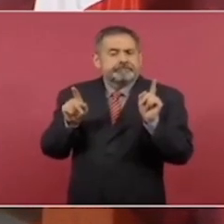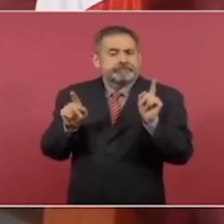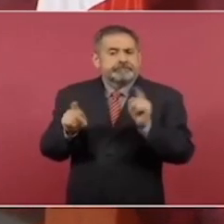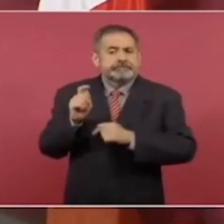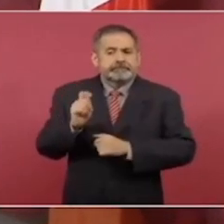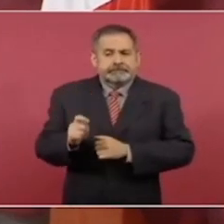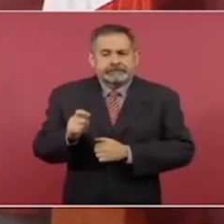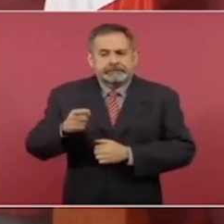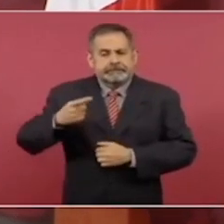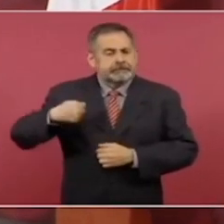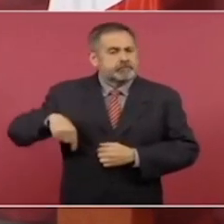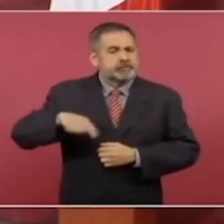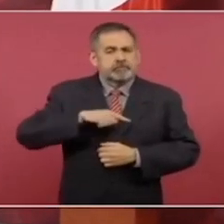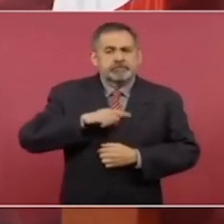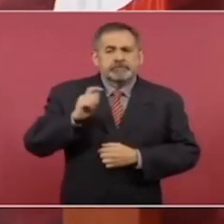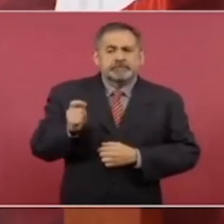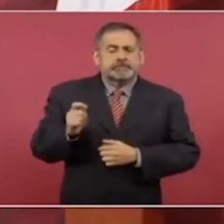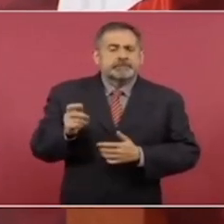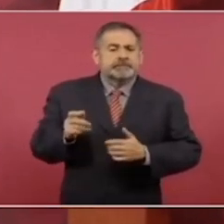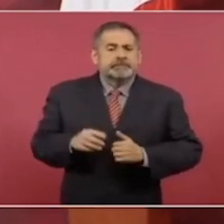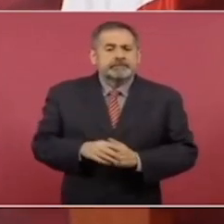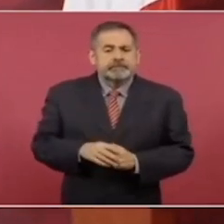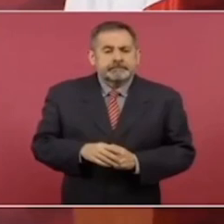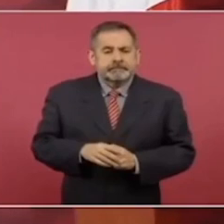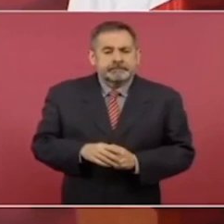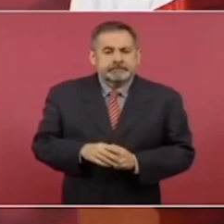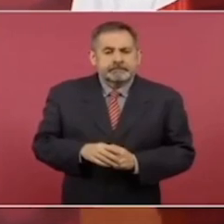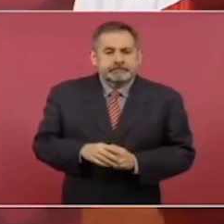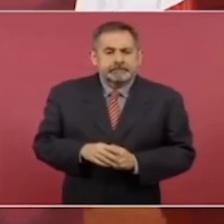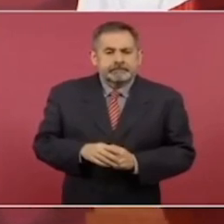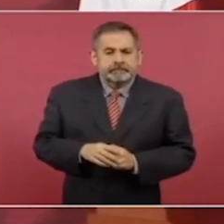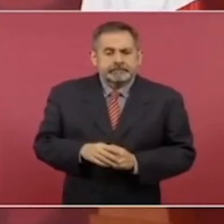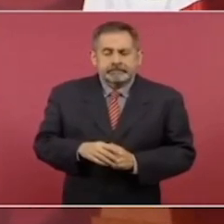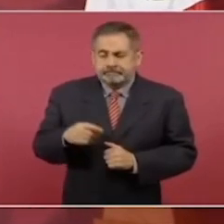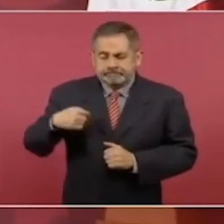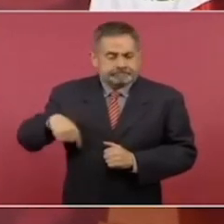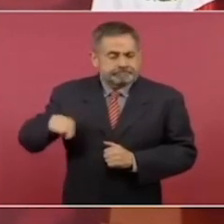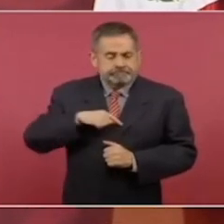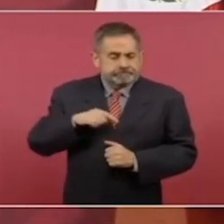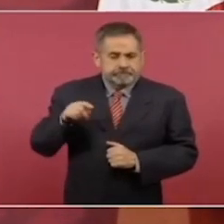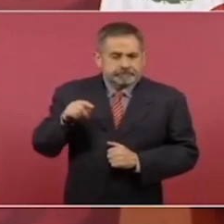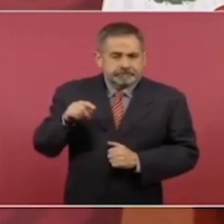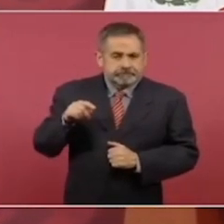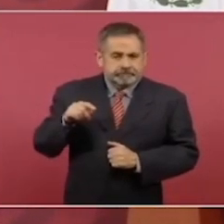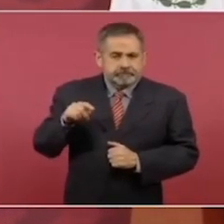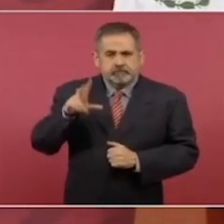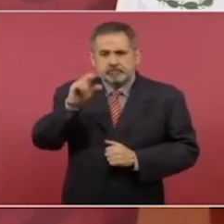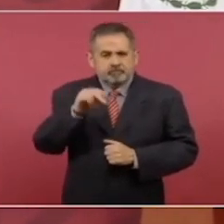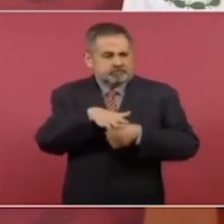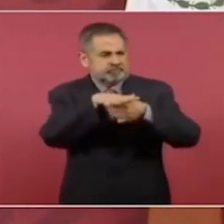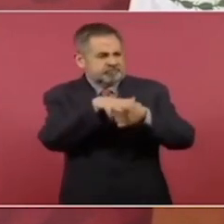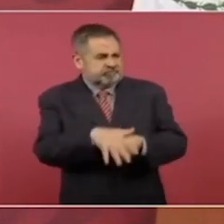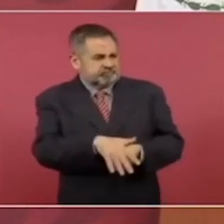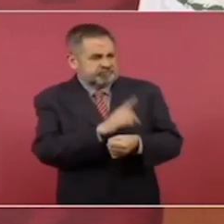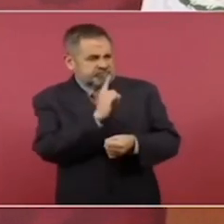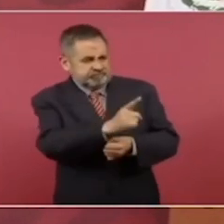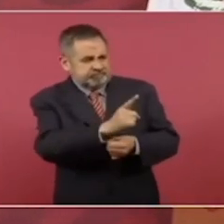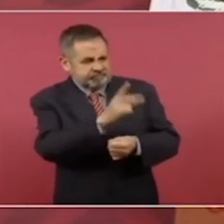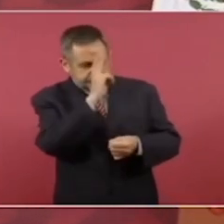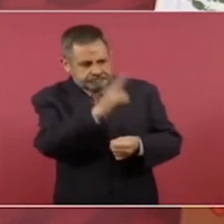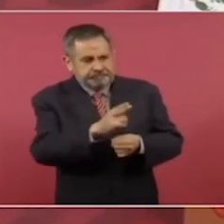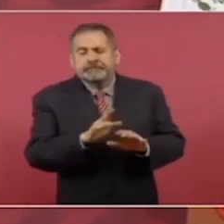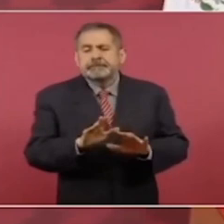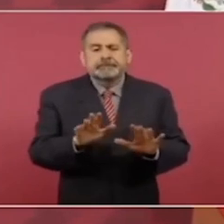donde no se permite la represión,